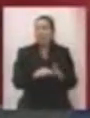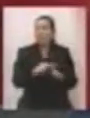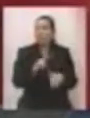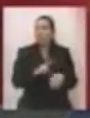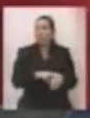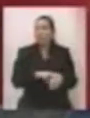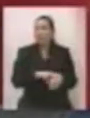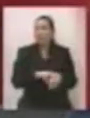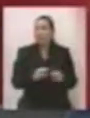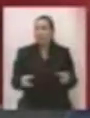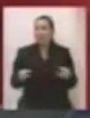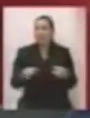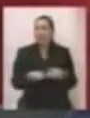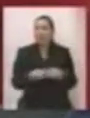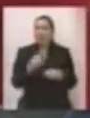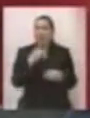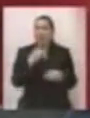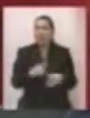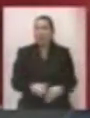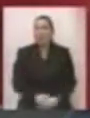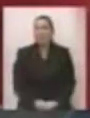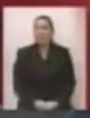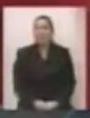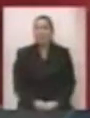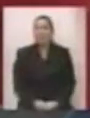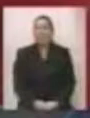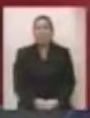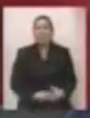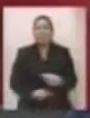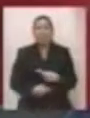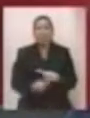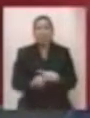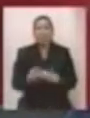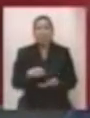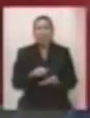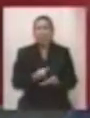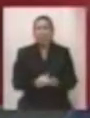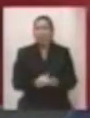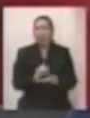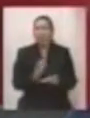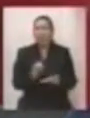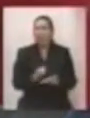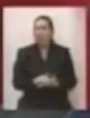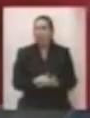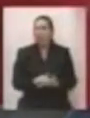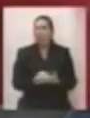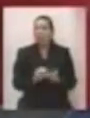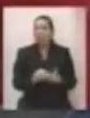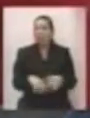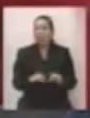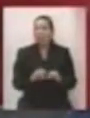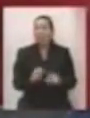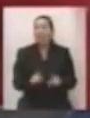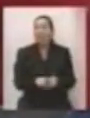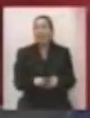normalmente capta un conjunto de denuncias que vienen desde el pueblo. En todo caso, yo creo que sería importante